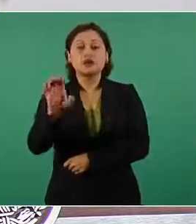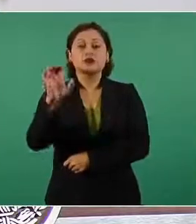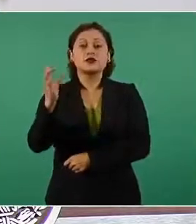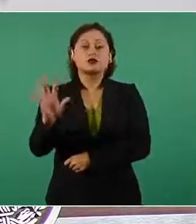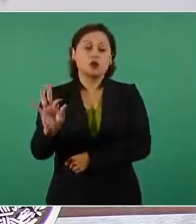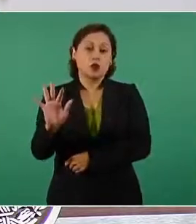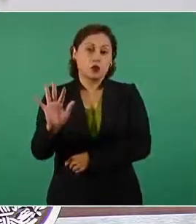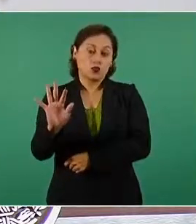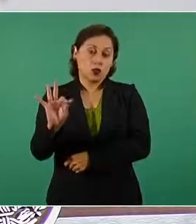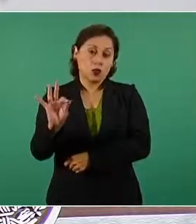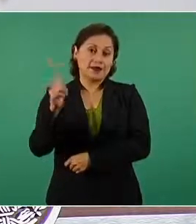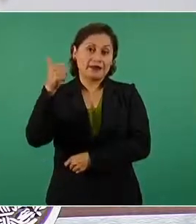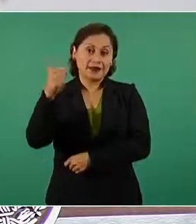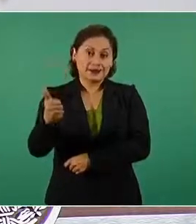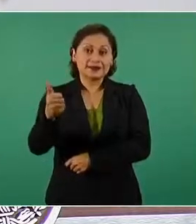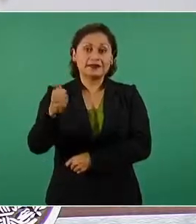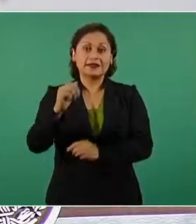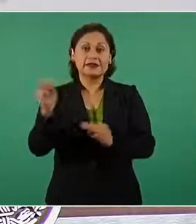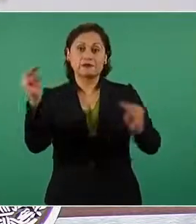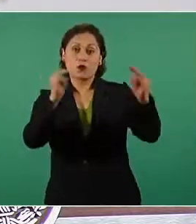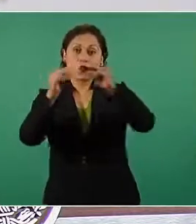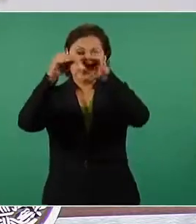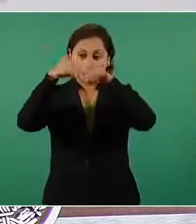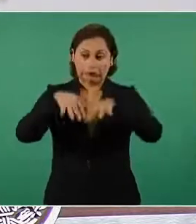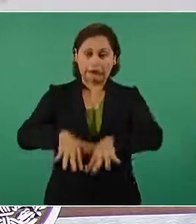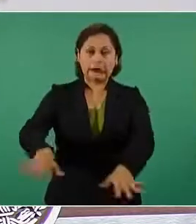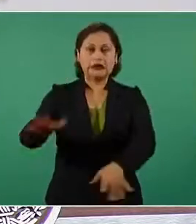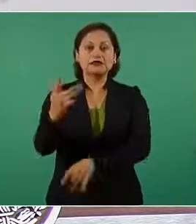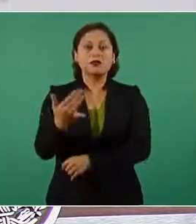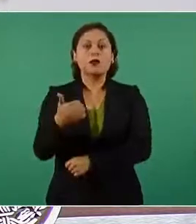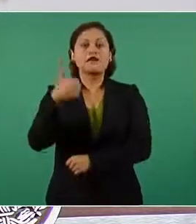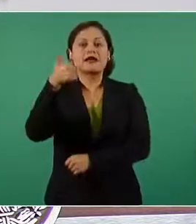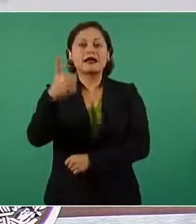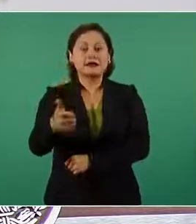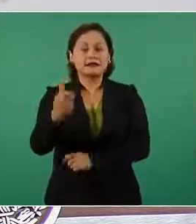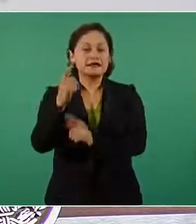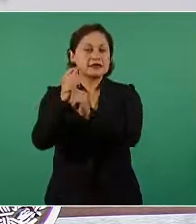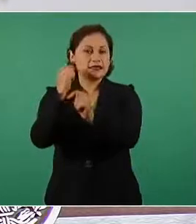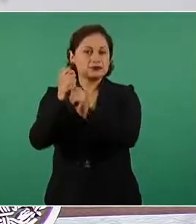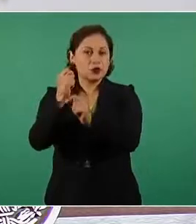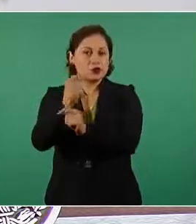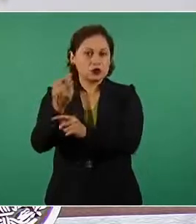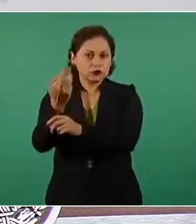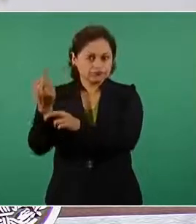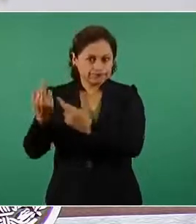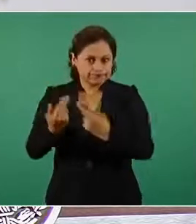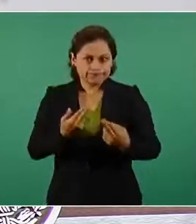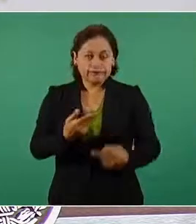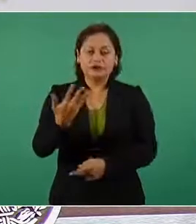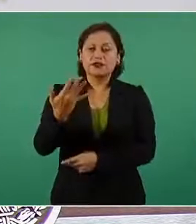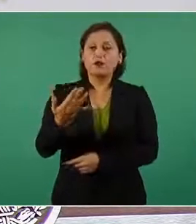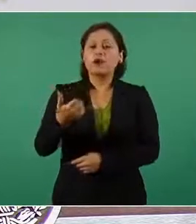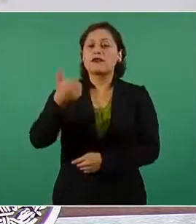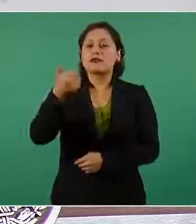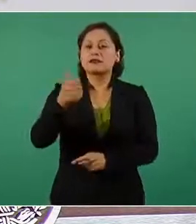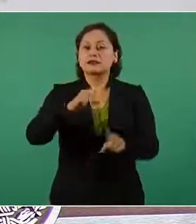546 derrumbes o deslaves, 56 vías de comunicación, 52 corrientes